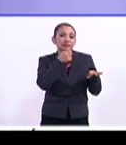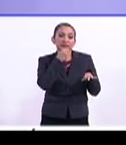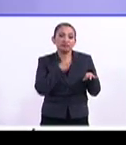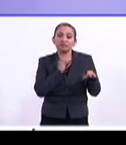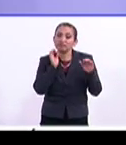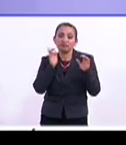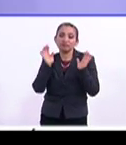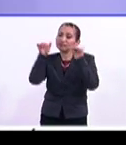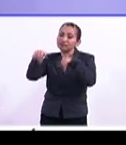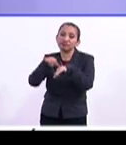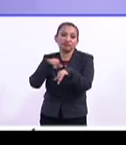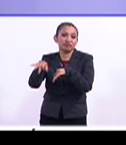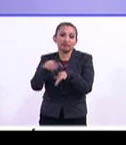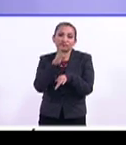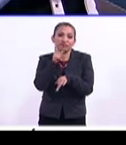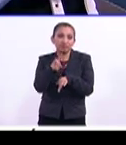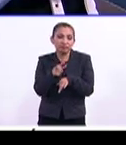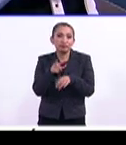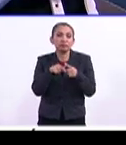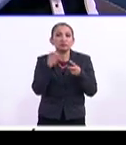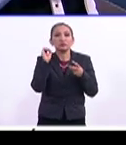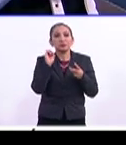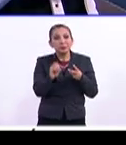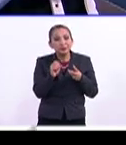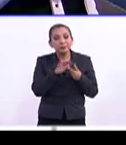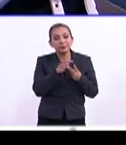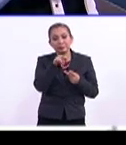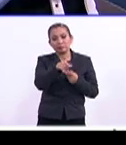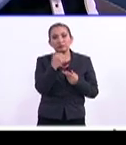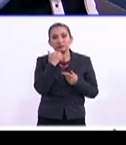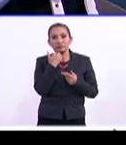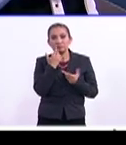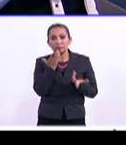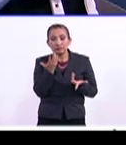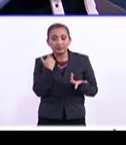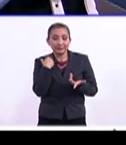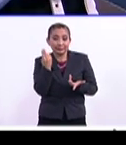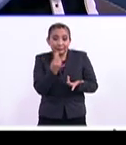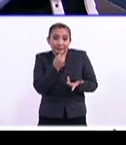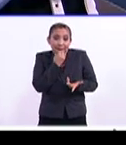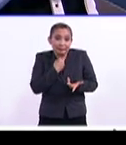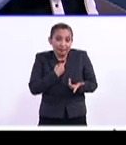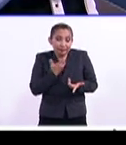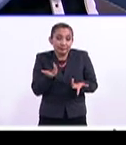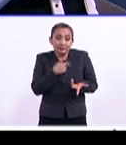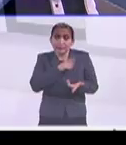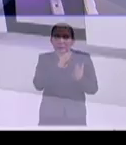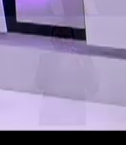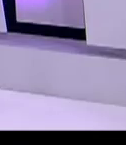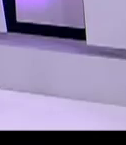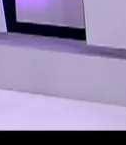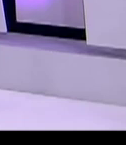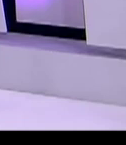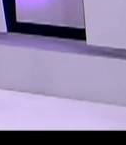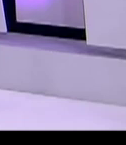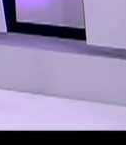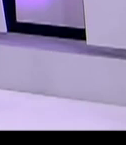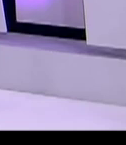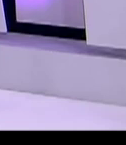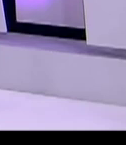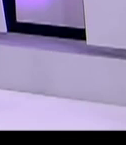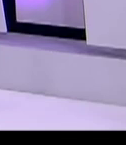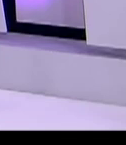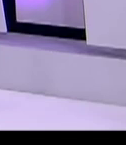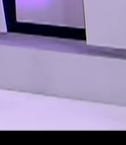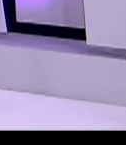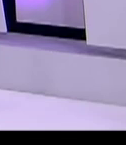¿no? Por querer trabajar o por tener la necesidad de llevar recursos a casa. Finalmente nos